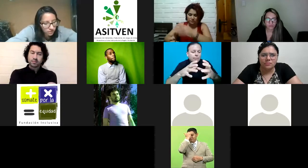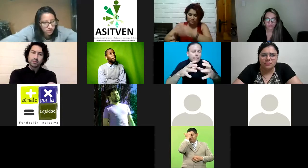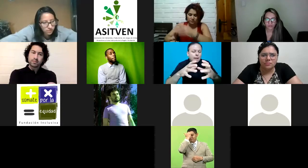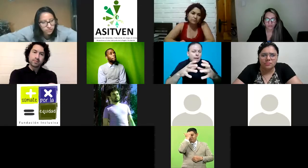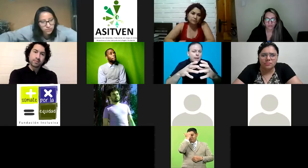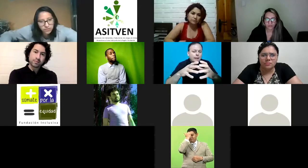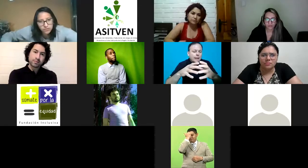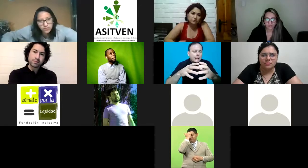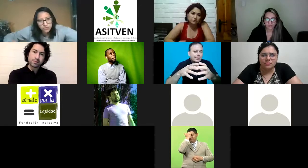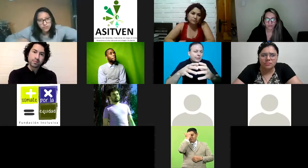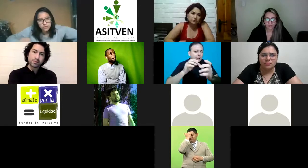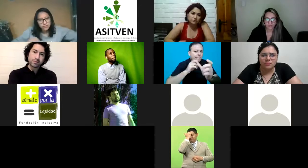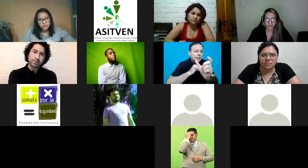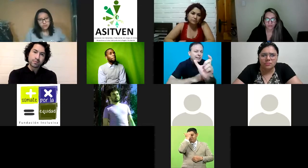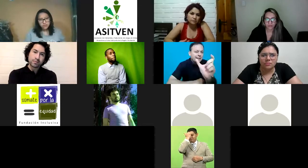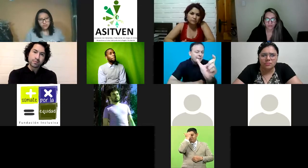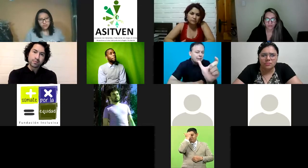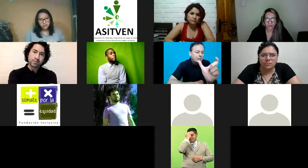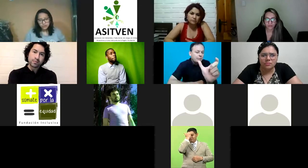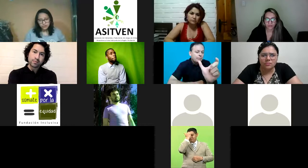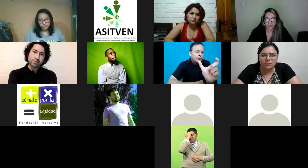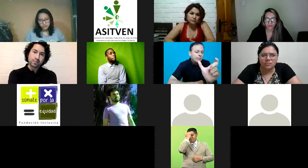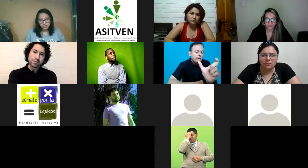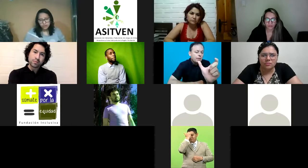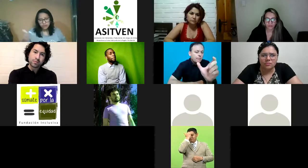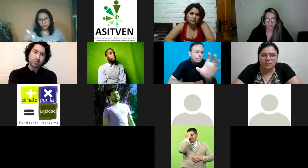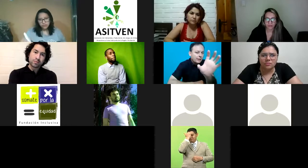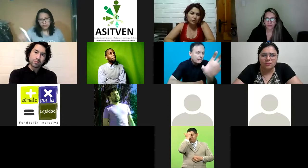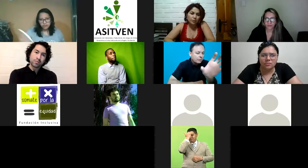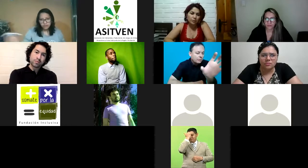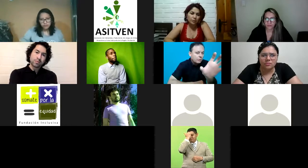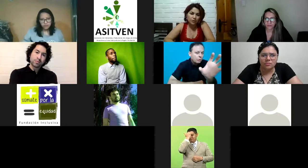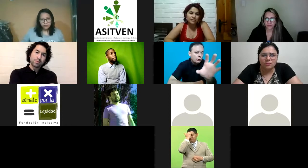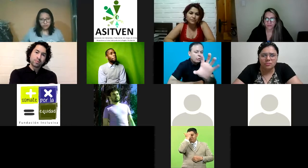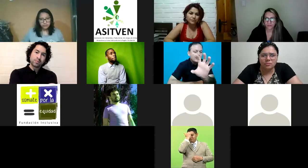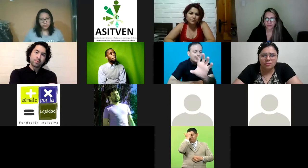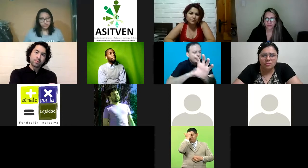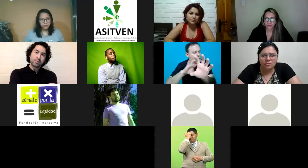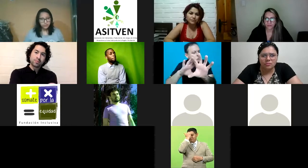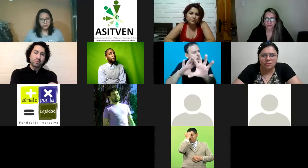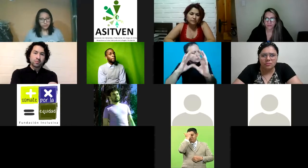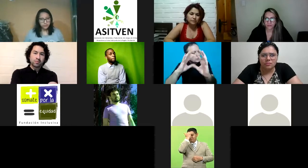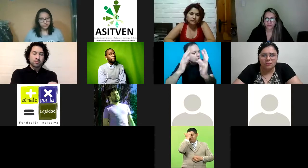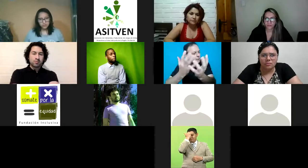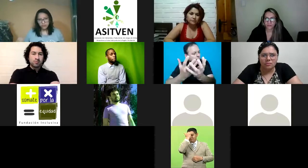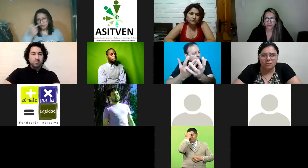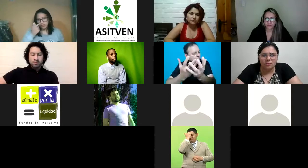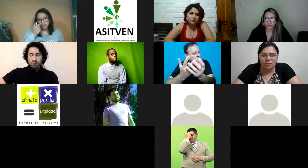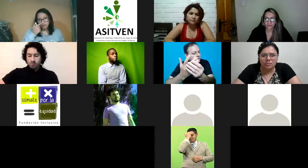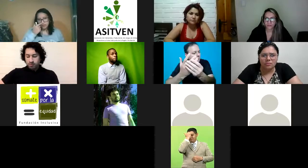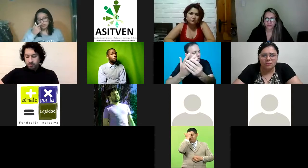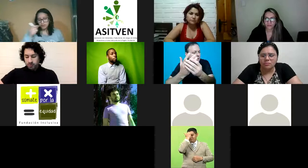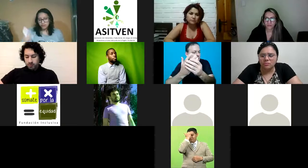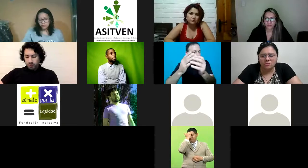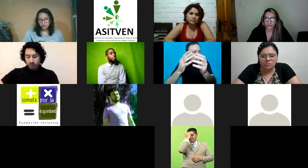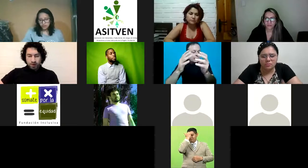Sordos, ¿hace solamente una certificación por región o una certificación mundial y